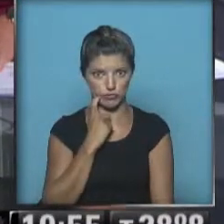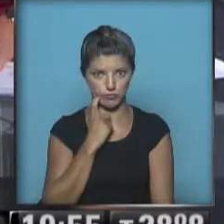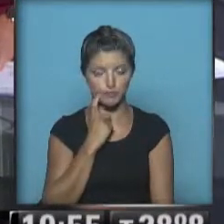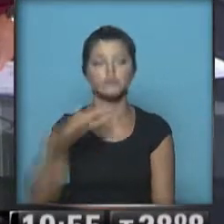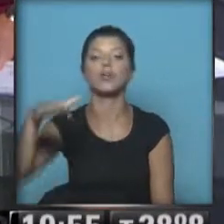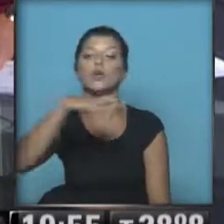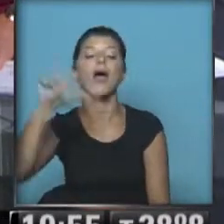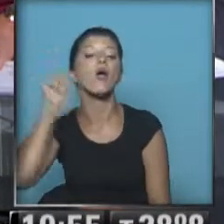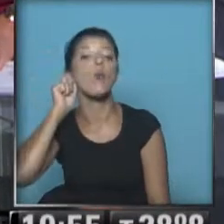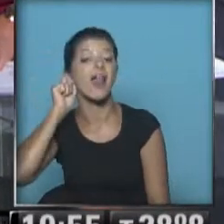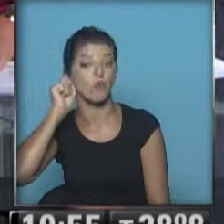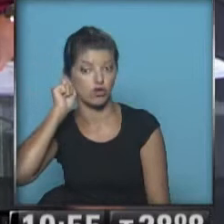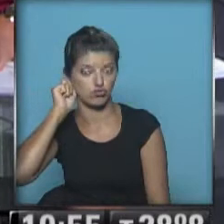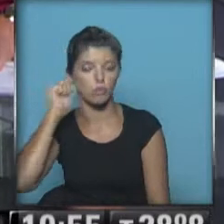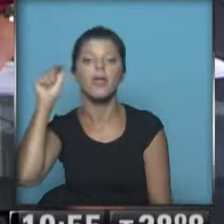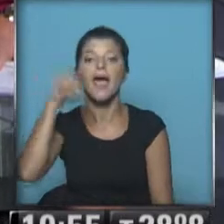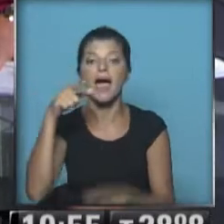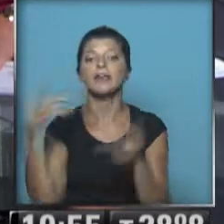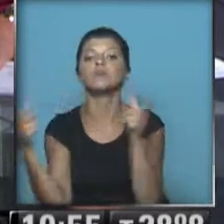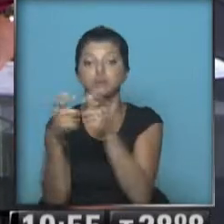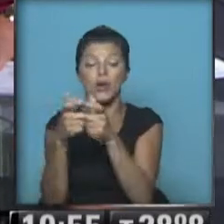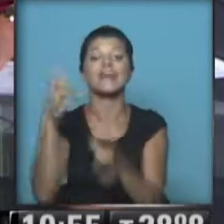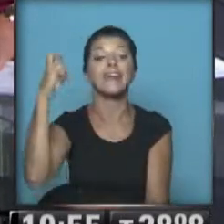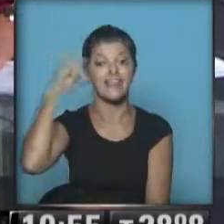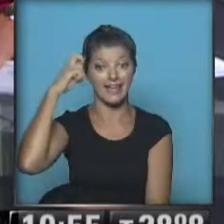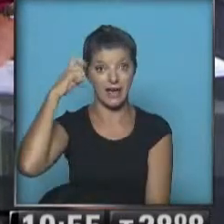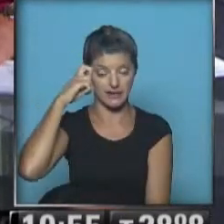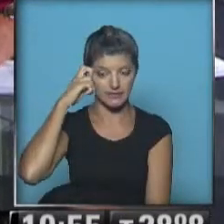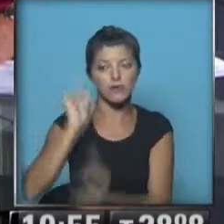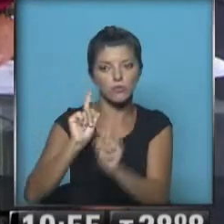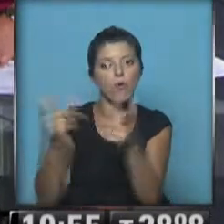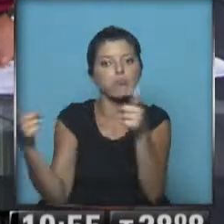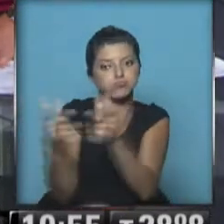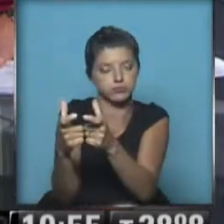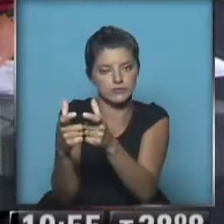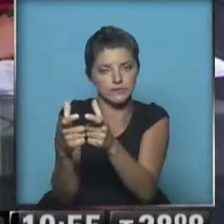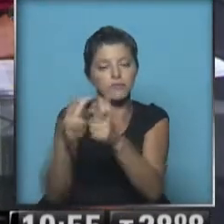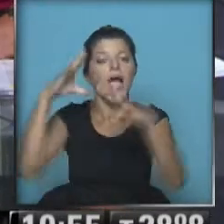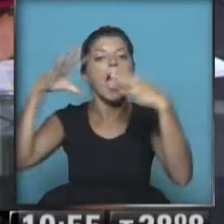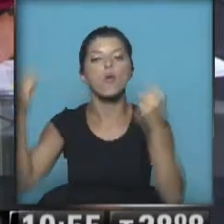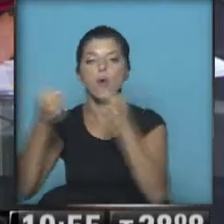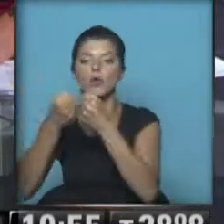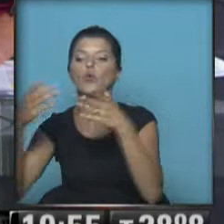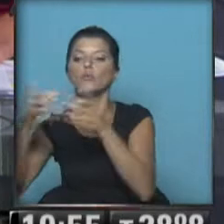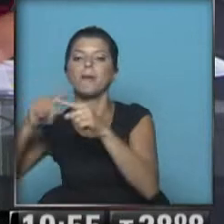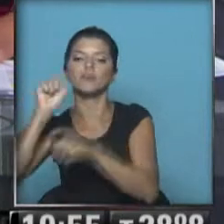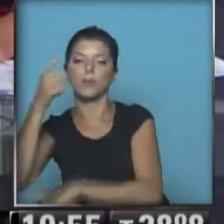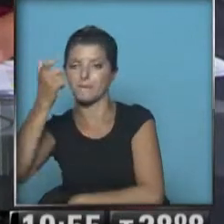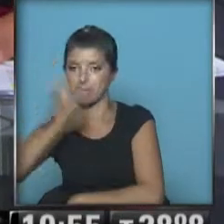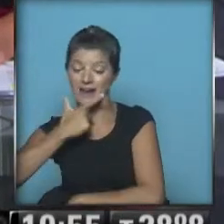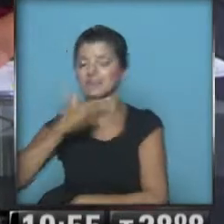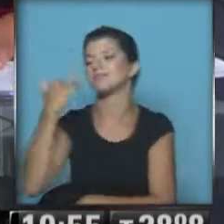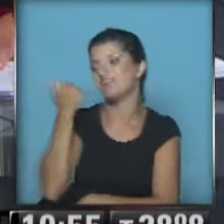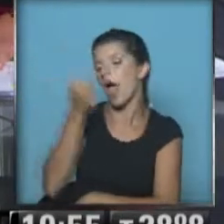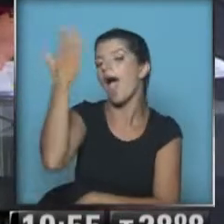ciudad de Gualeguaychú. Allí la convención de la Unión Cívica Radical. Y a partir de esta convención, este acuerdo con el PRO. Así es, un acuerdo que ya